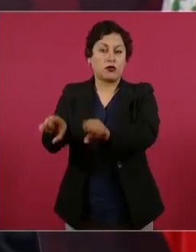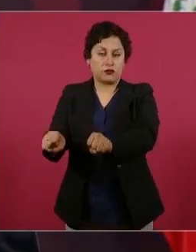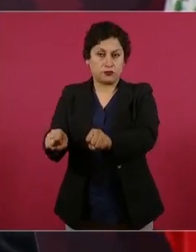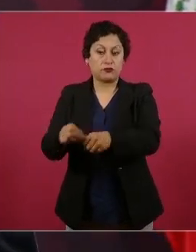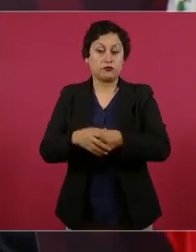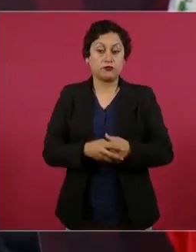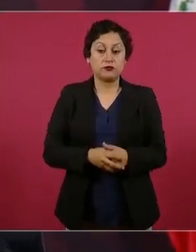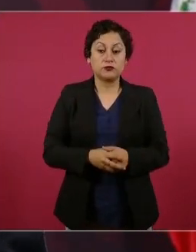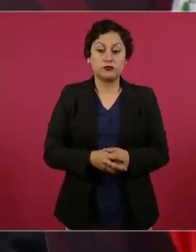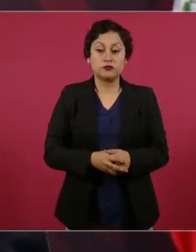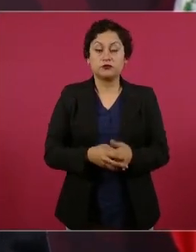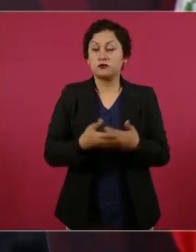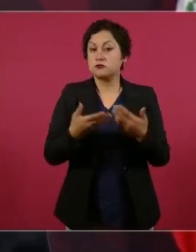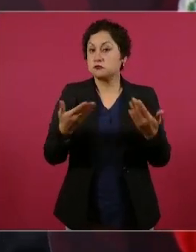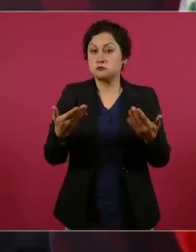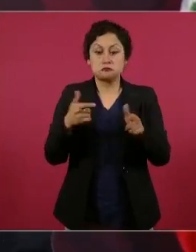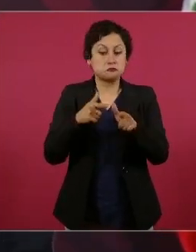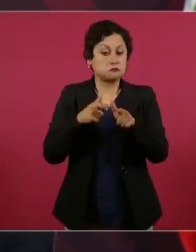continuar con